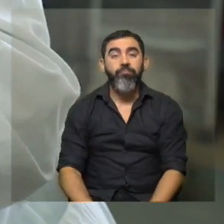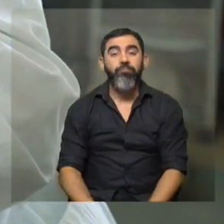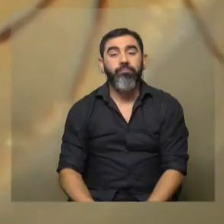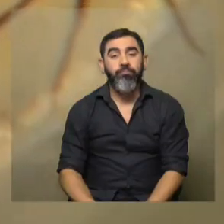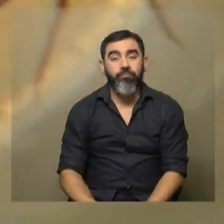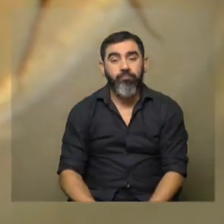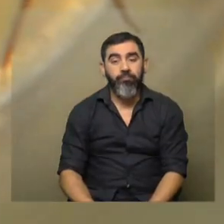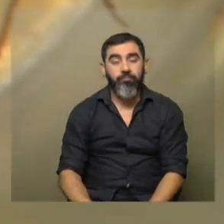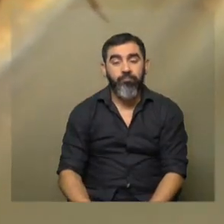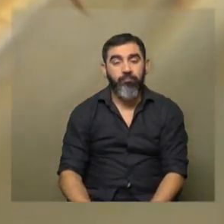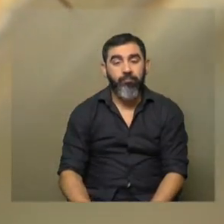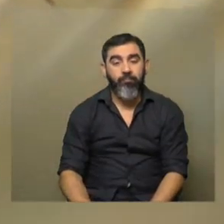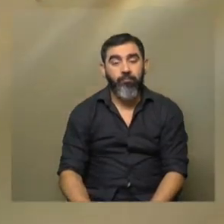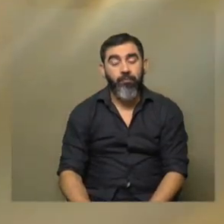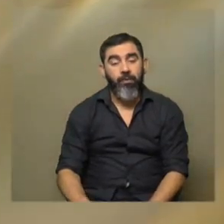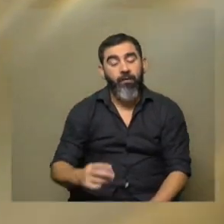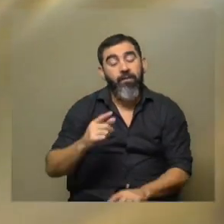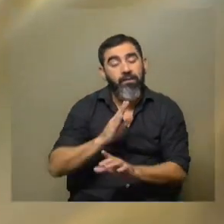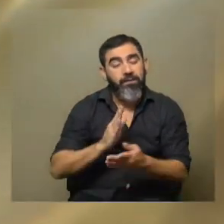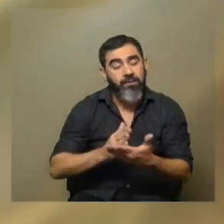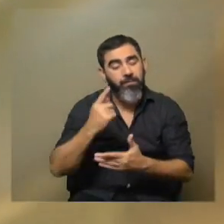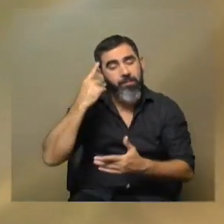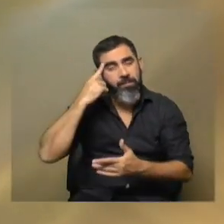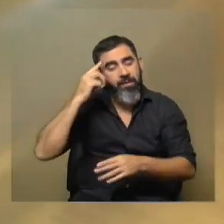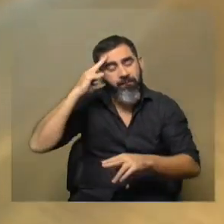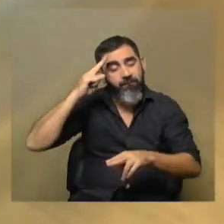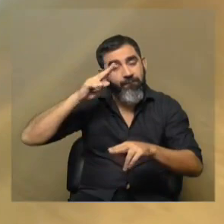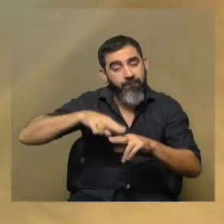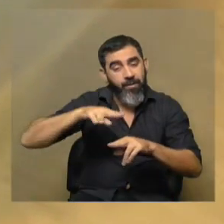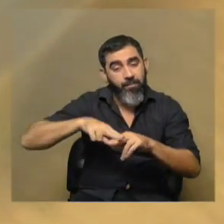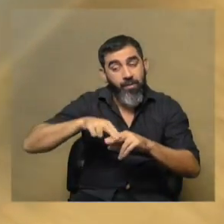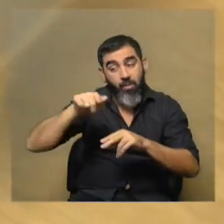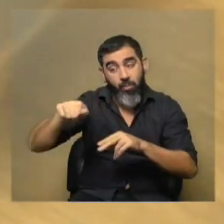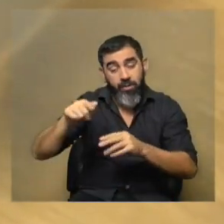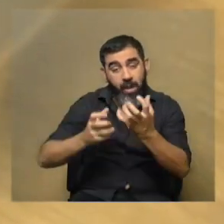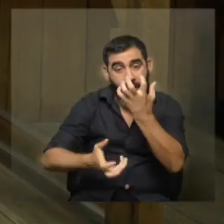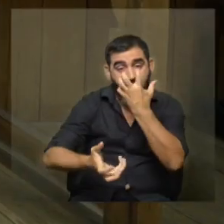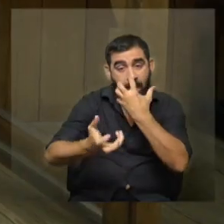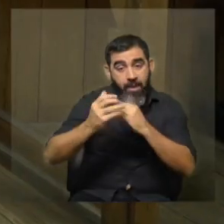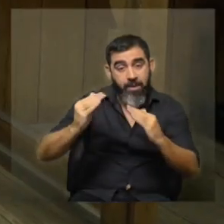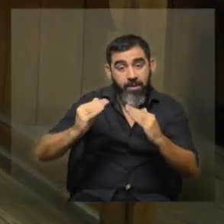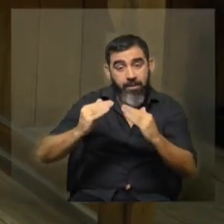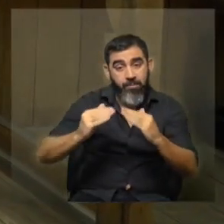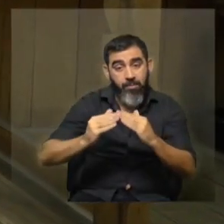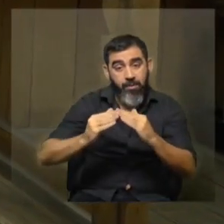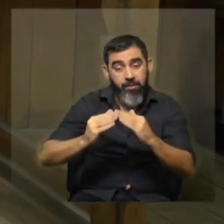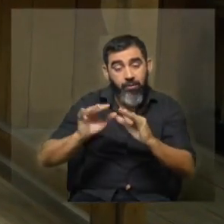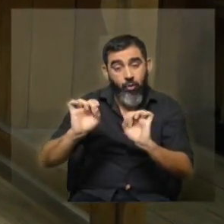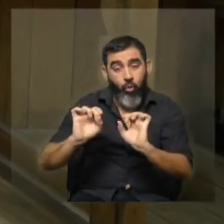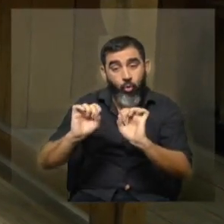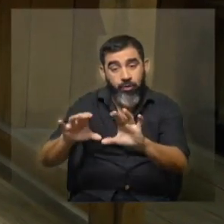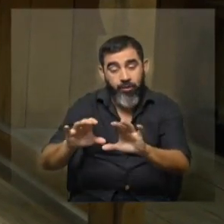edematizado. Hay que pensar siempre en la enfermedad de Chagas porque además de la vinchuca doméstica, que es Teratoma infestas, que es la que nosotros